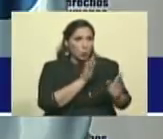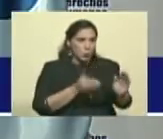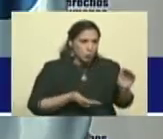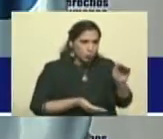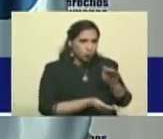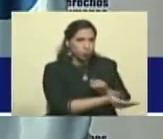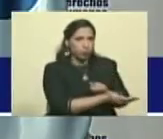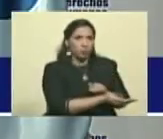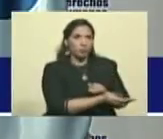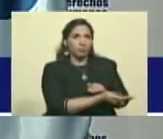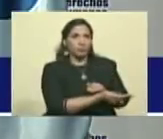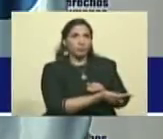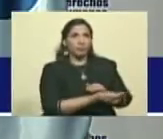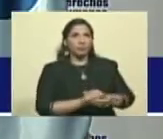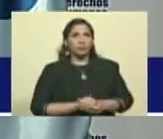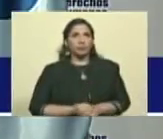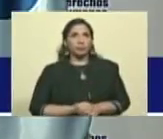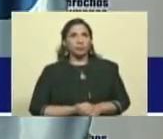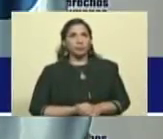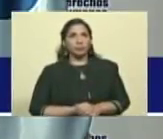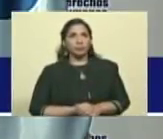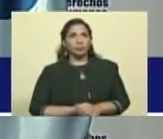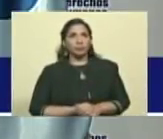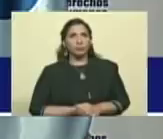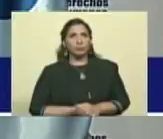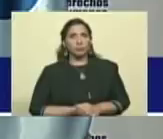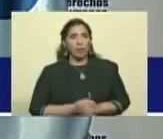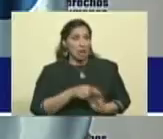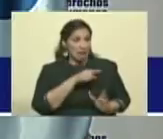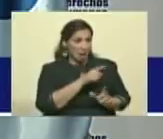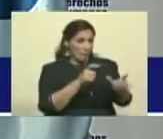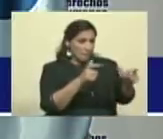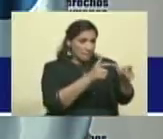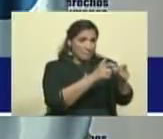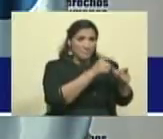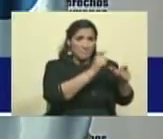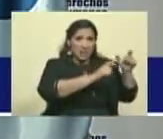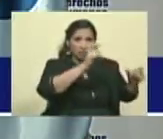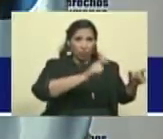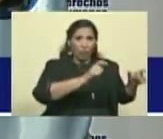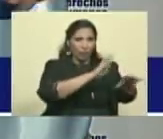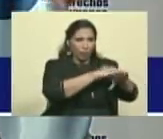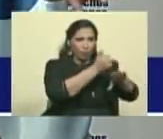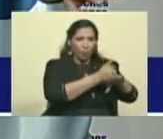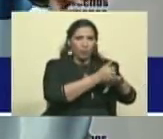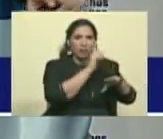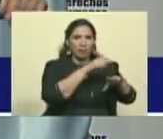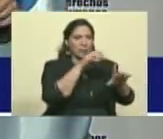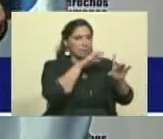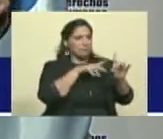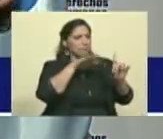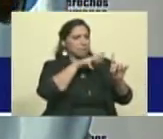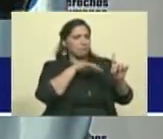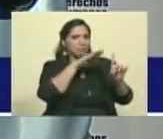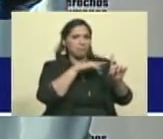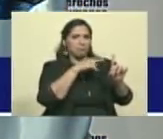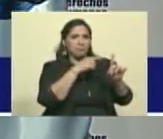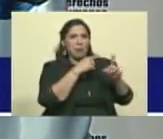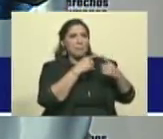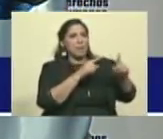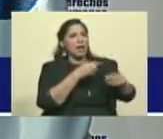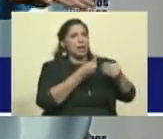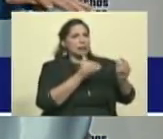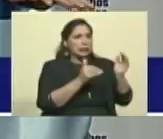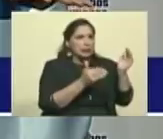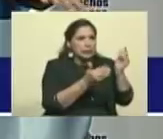y sus actuantes, sus verdugos, bueno, chantajeados y extorsionados para sobreseerle causas o